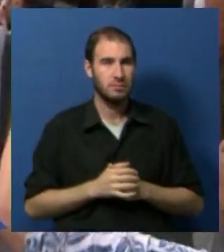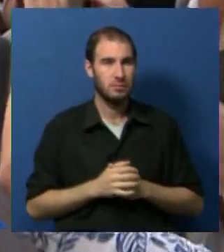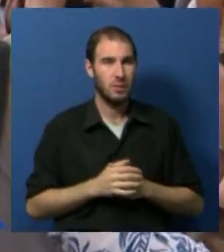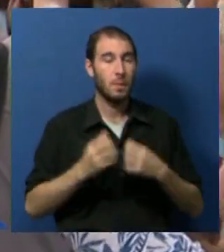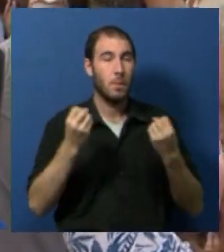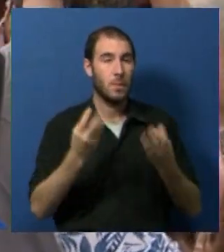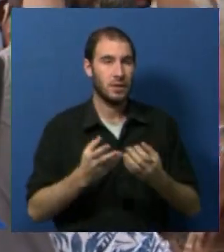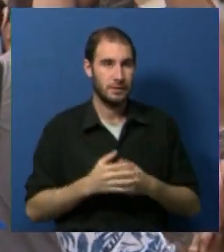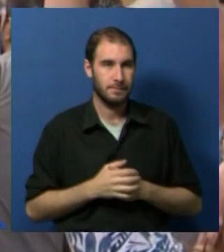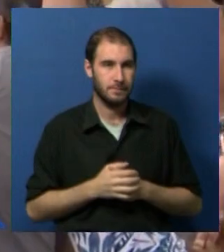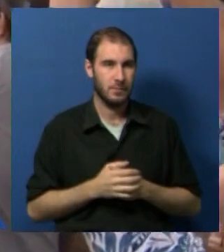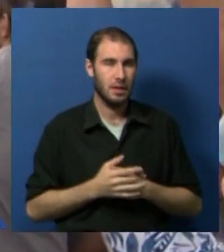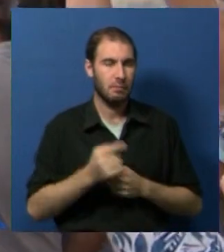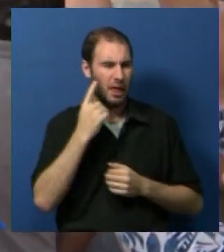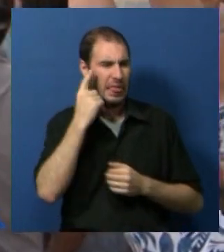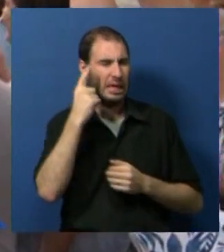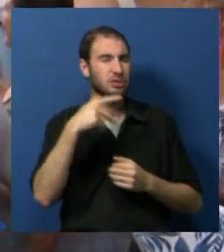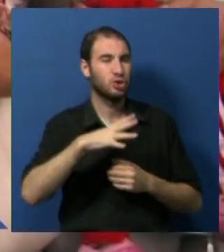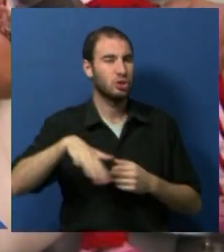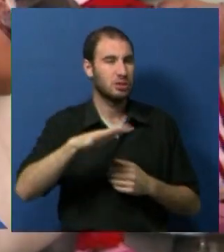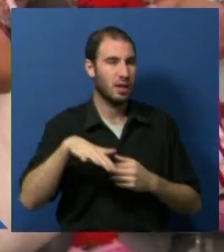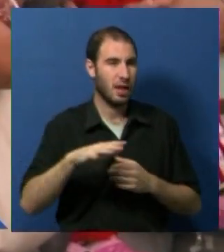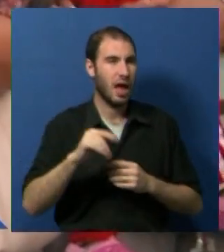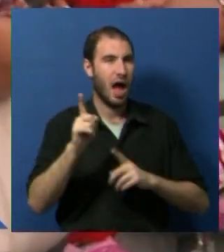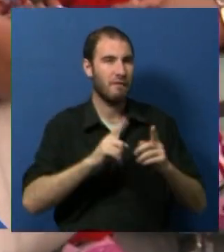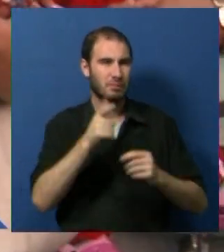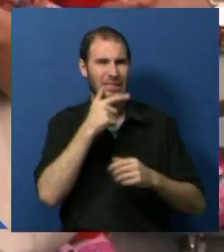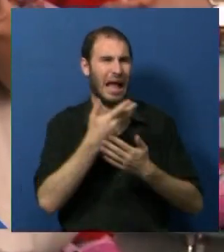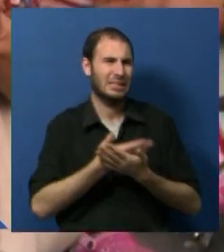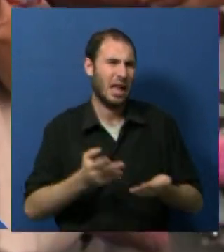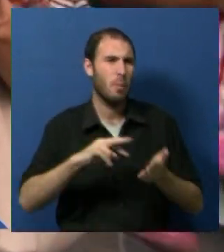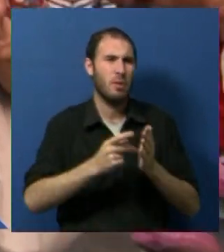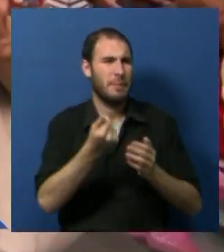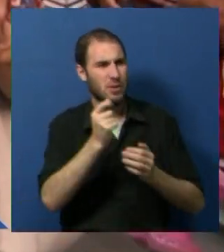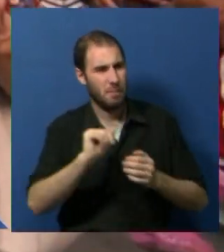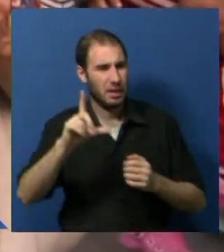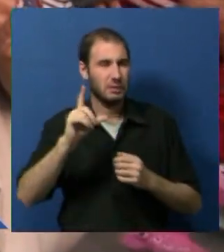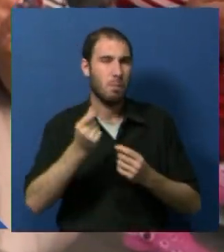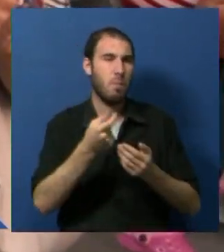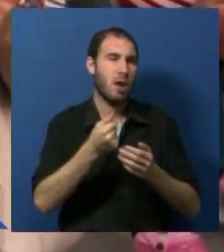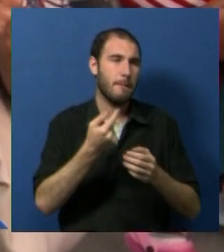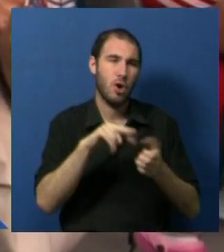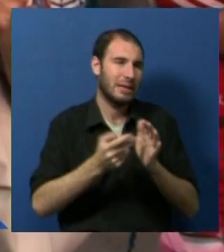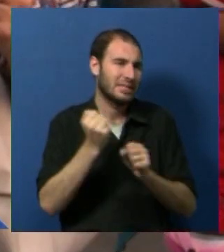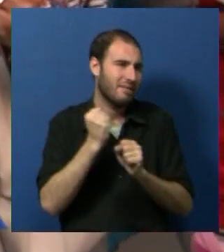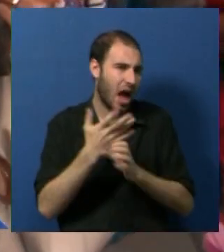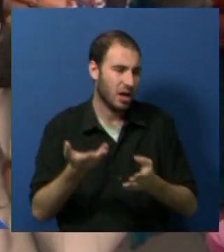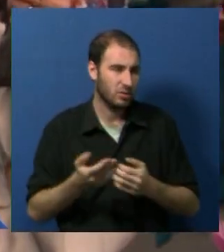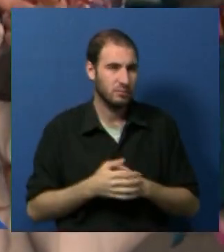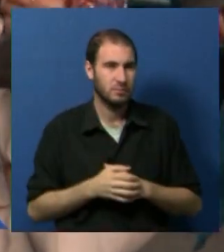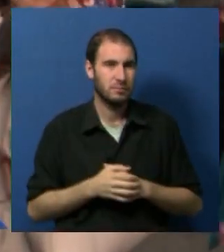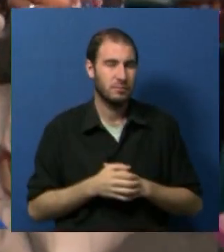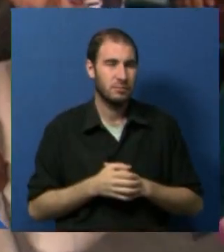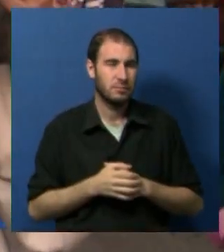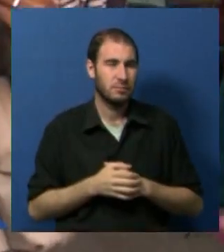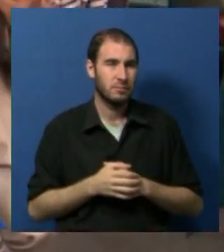Porque uno se imagina que la sociedad todavía está agobiada por los problemas de inflación, por el problema de trabajo, y